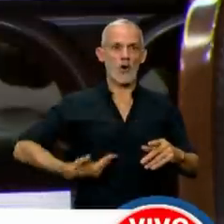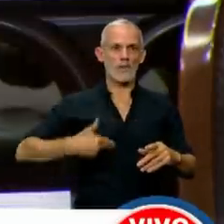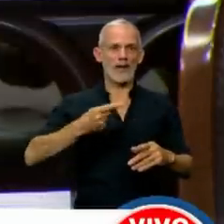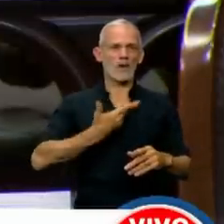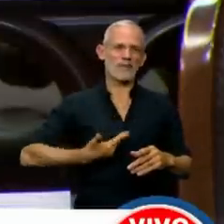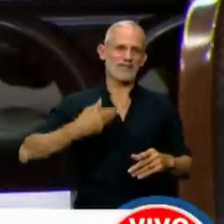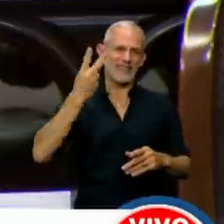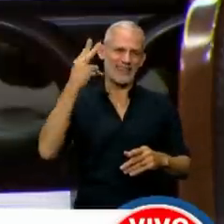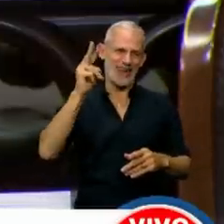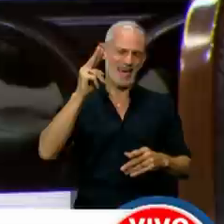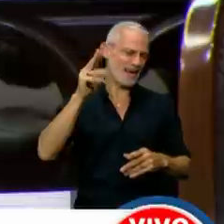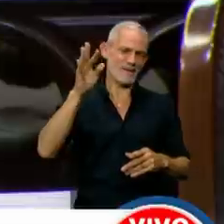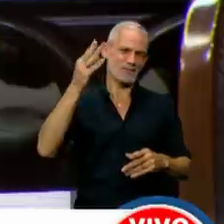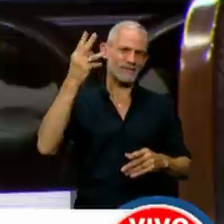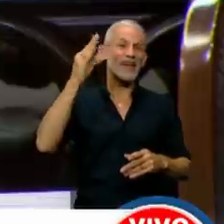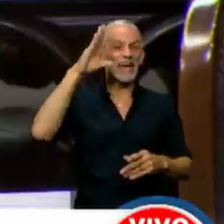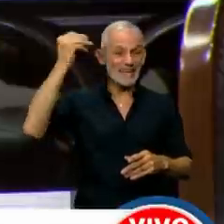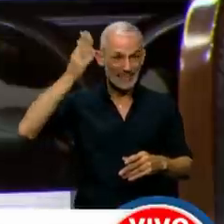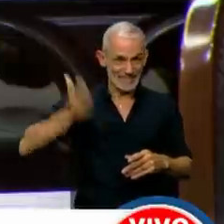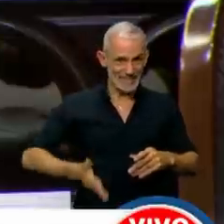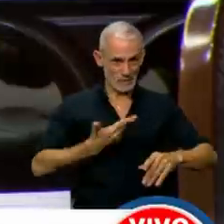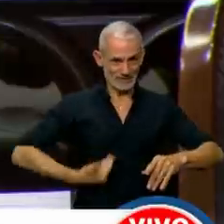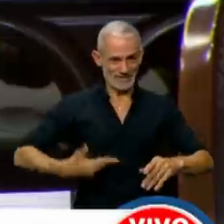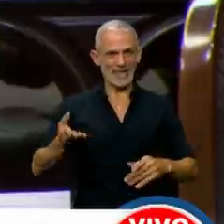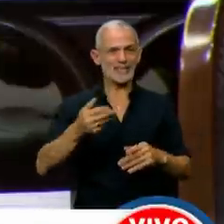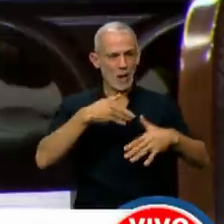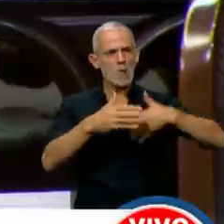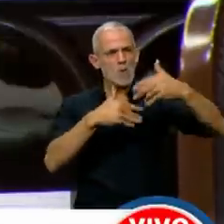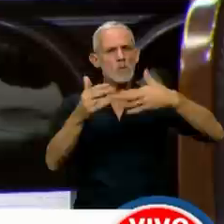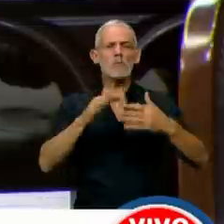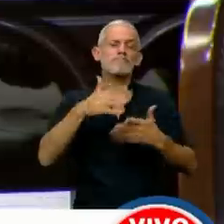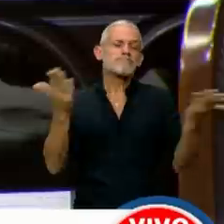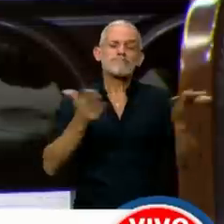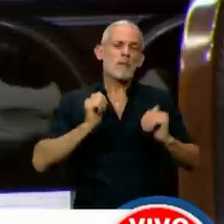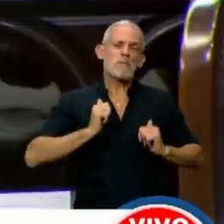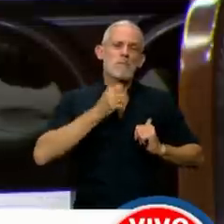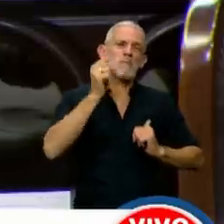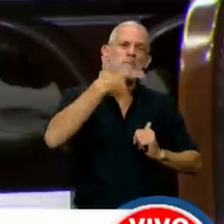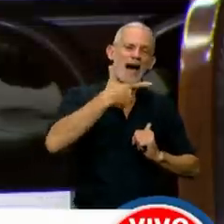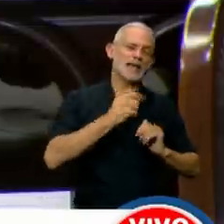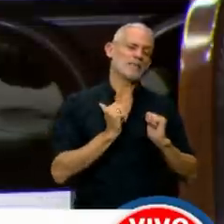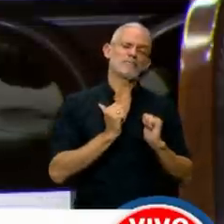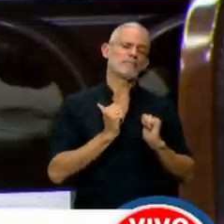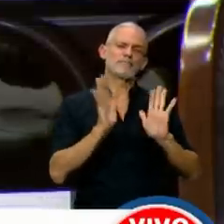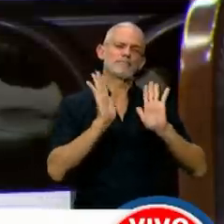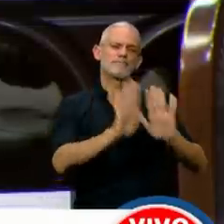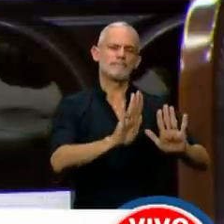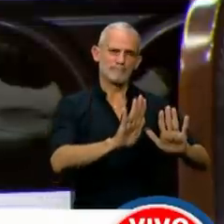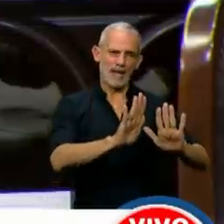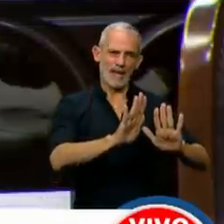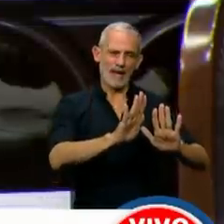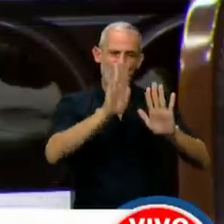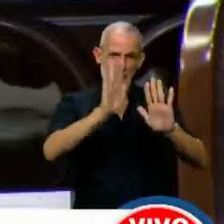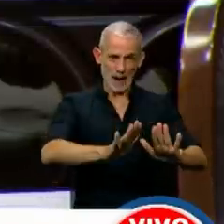nuestra presidenta cristina fernández de kirchner lamentablemente con el gobierno de macri fue una de las obras